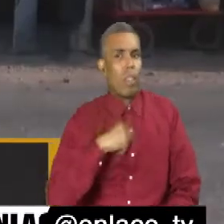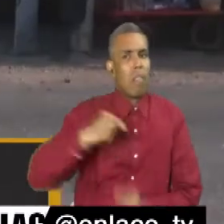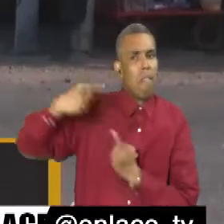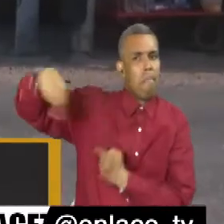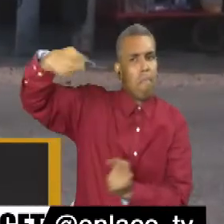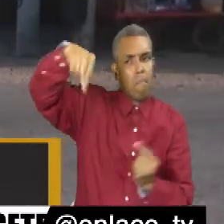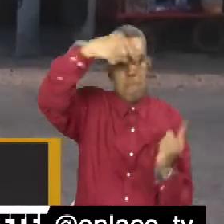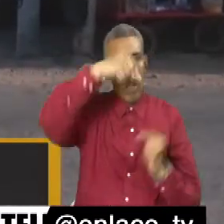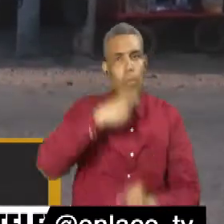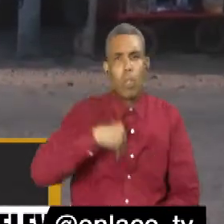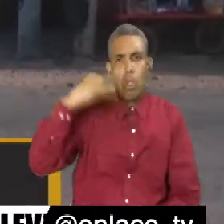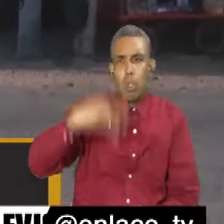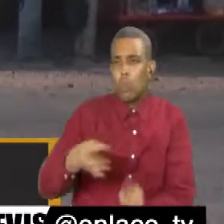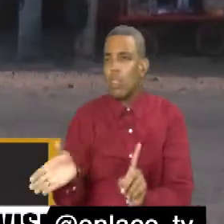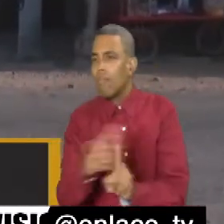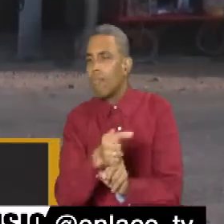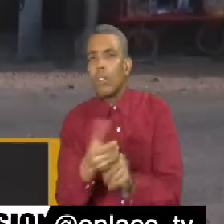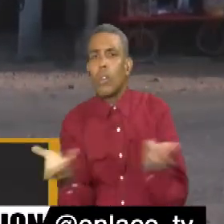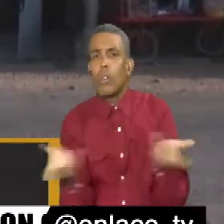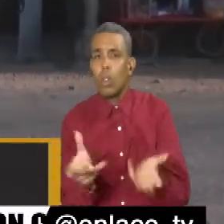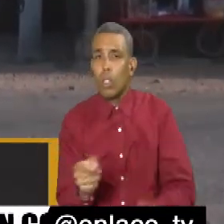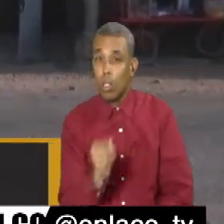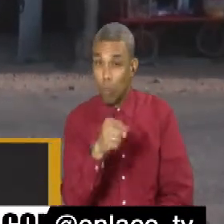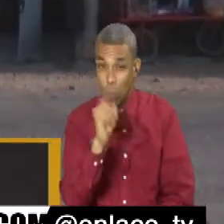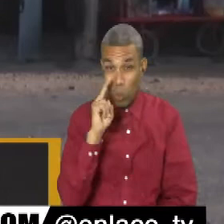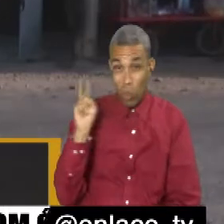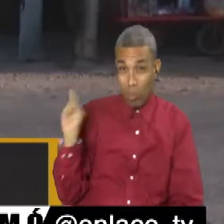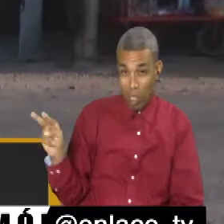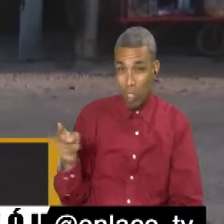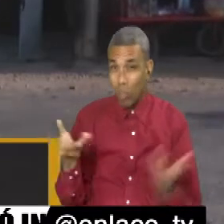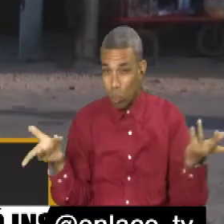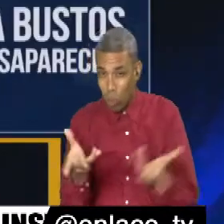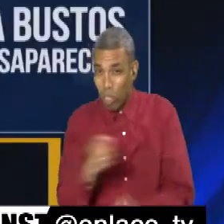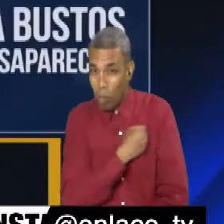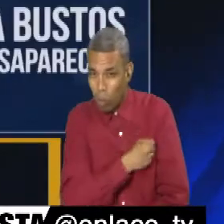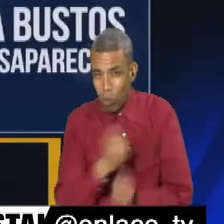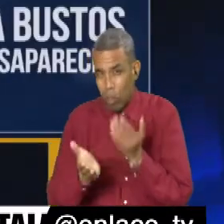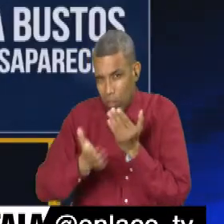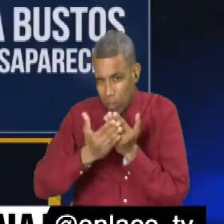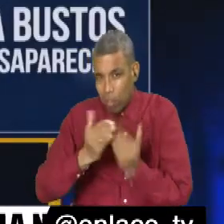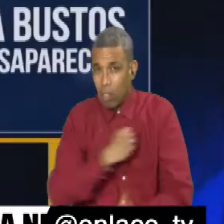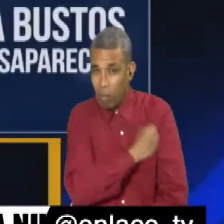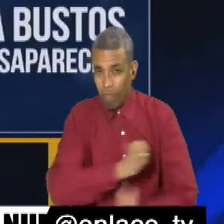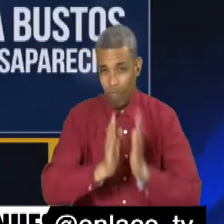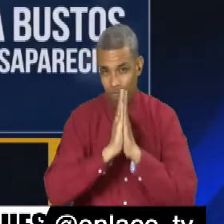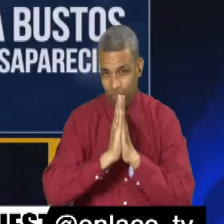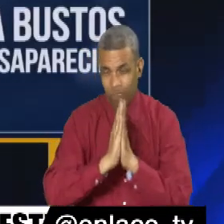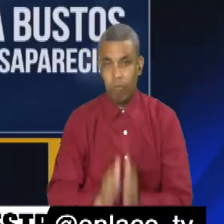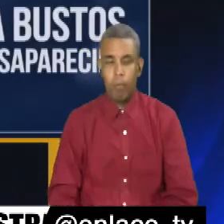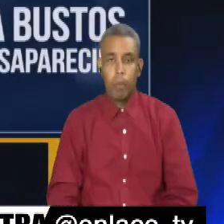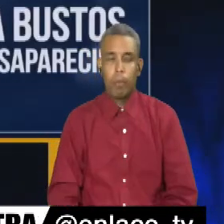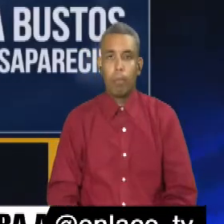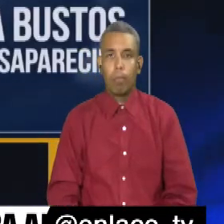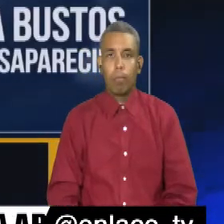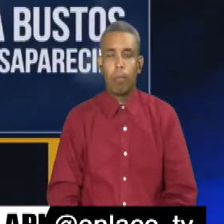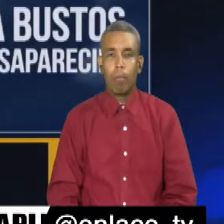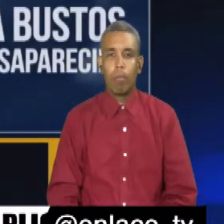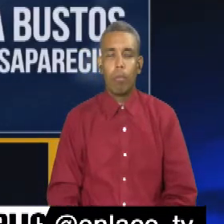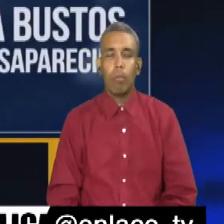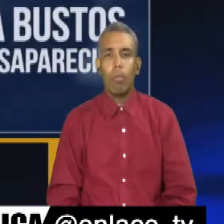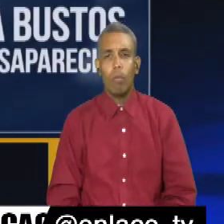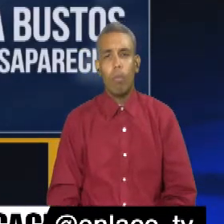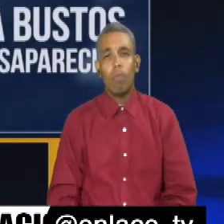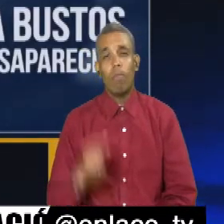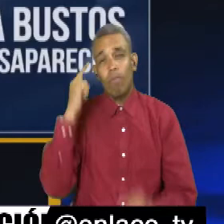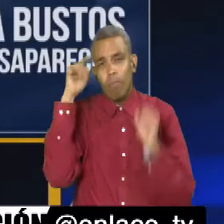ubicarla, por lo que piden la ayuda de la comunidad si la han visto comunicarse con sus familiares. Para 15 días sí está desaparecida, y entonces nos